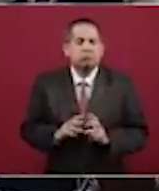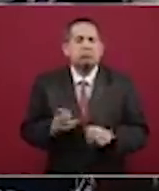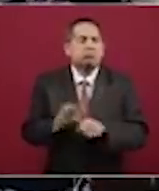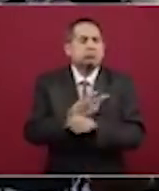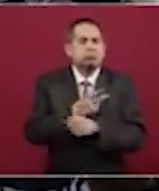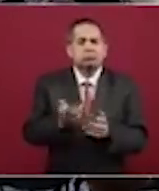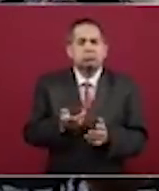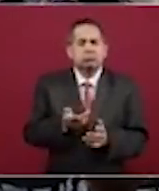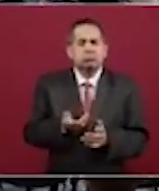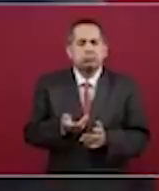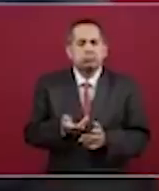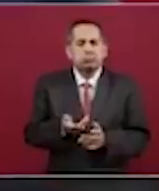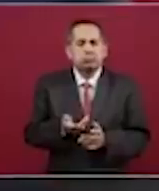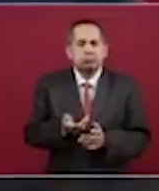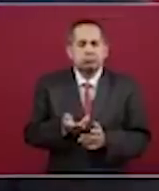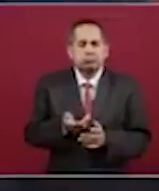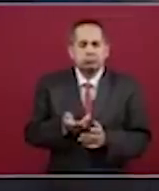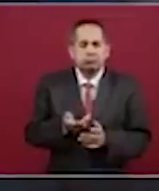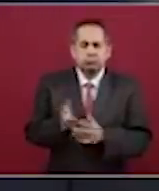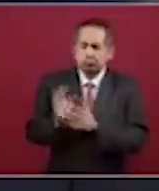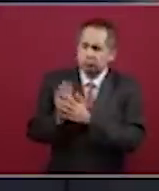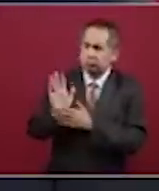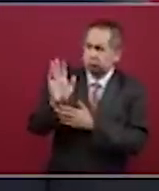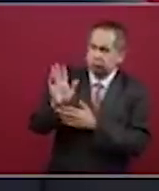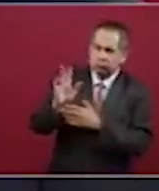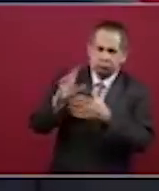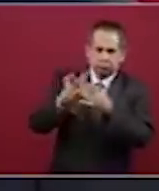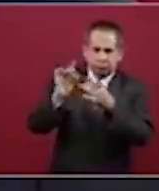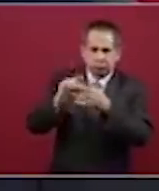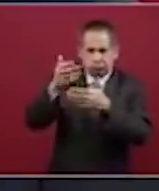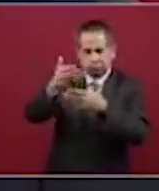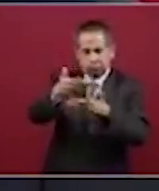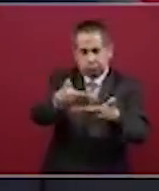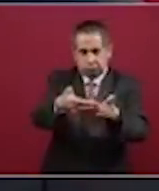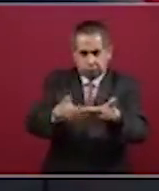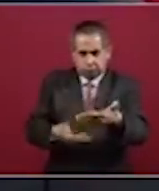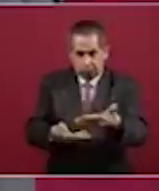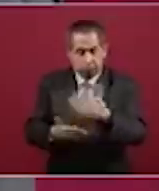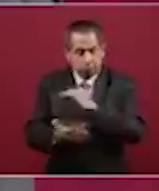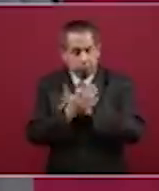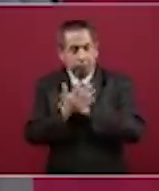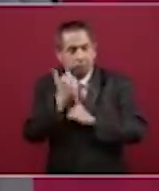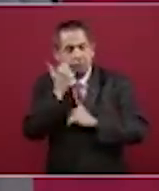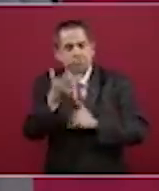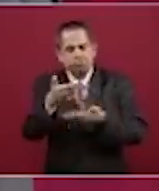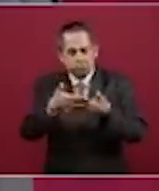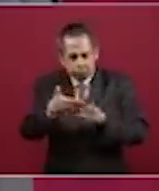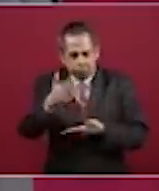que nos también presenten un pliego petitorio